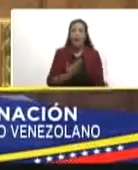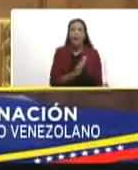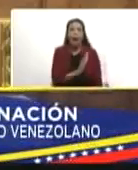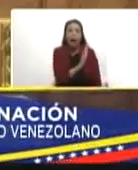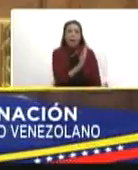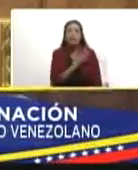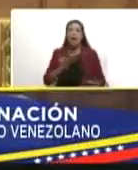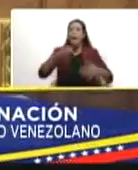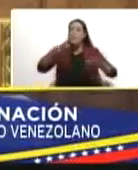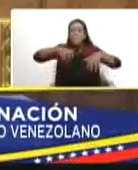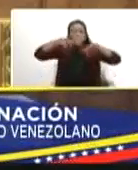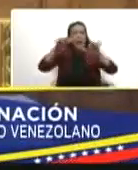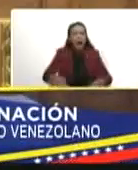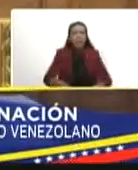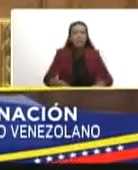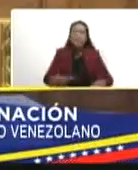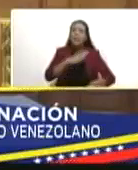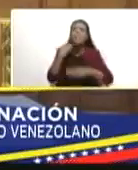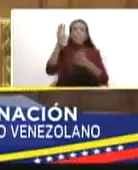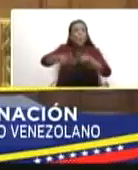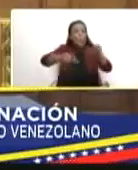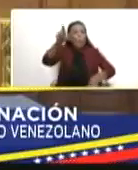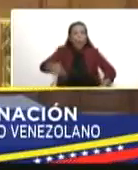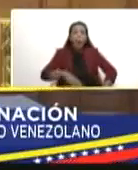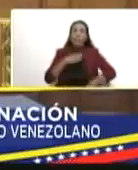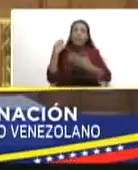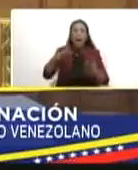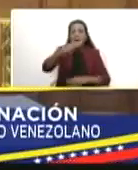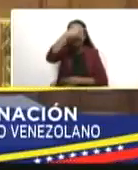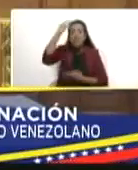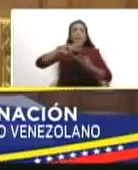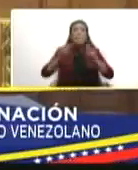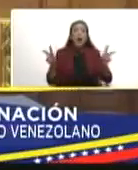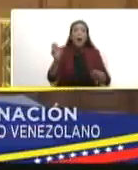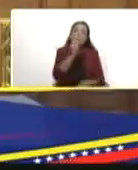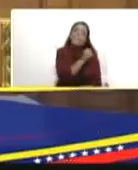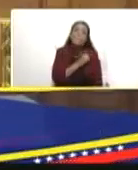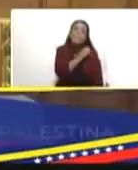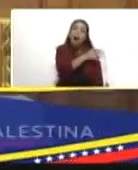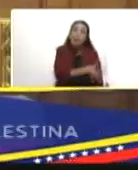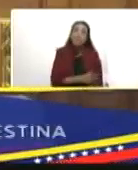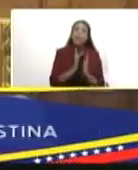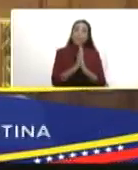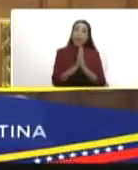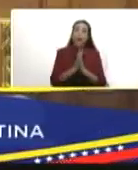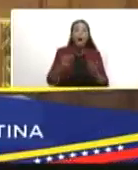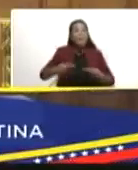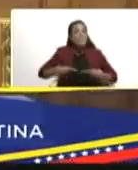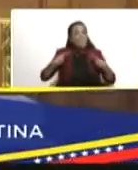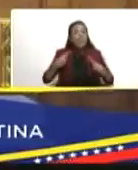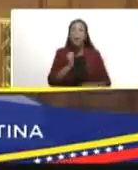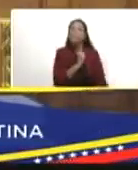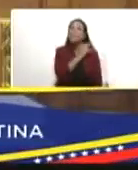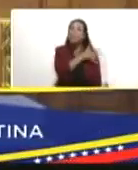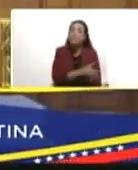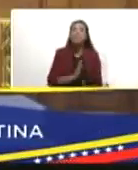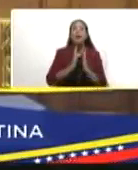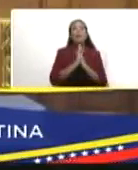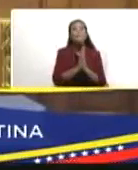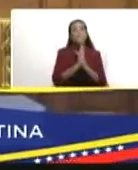bombardeo Basta de asesinato Paz para Palestina vida para Palestina